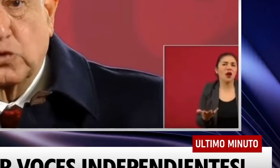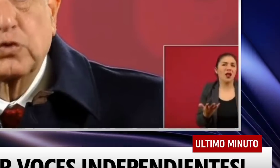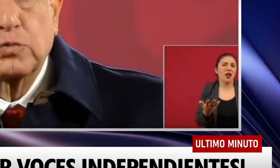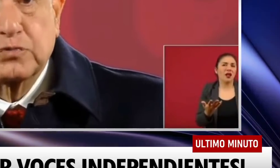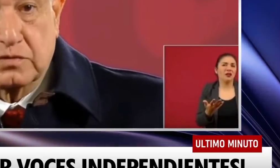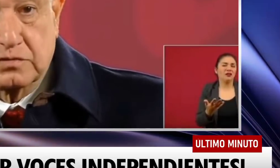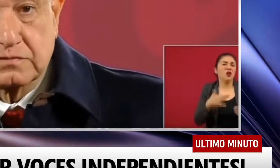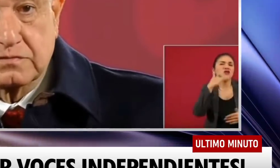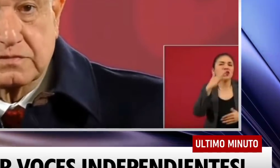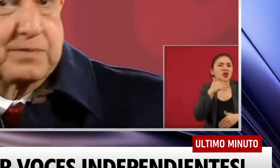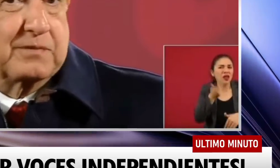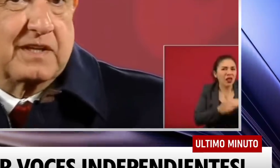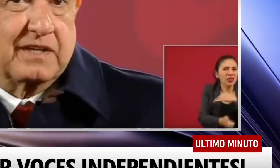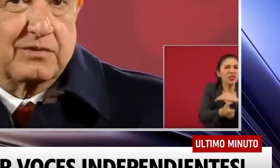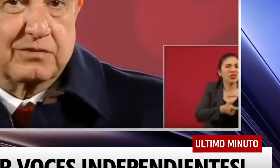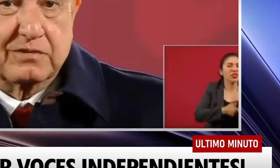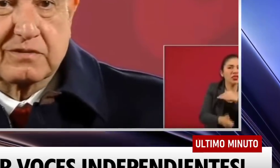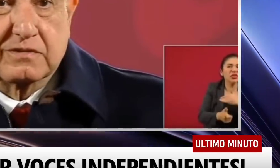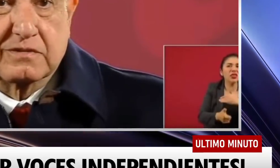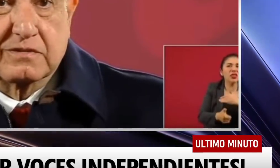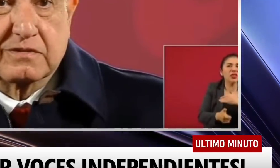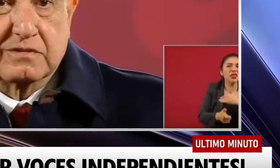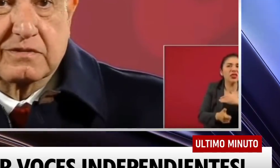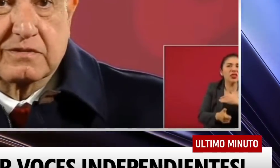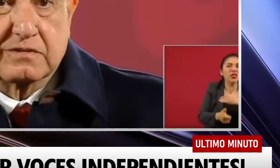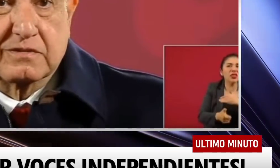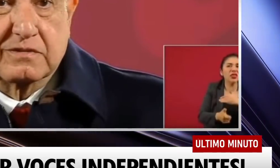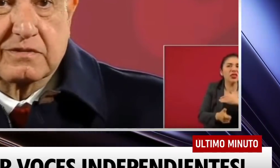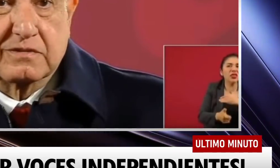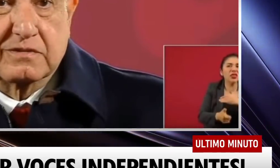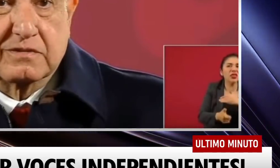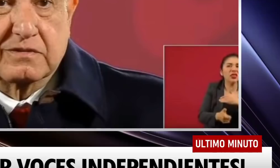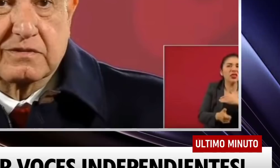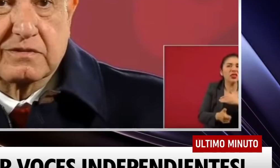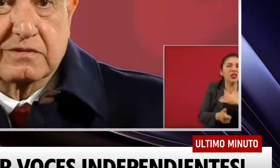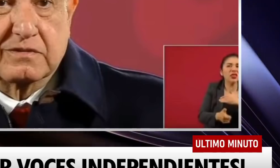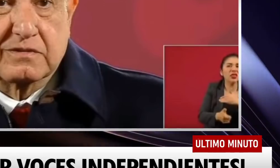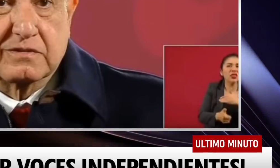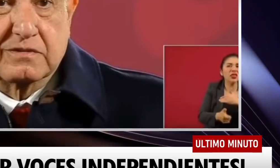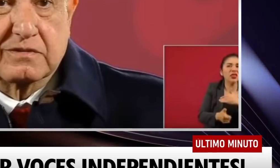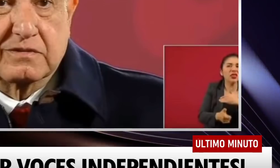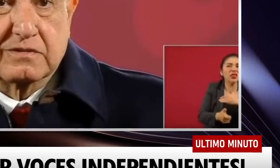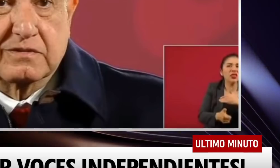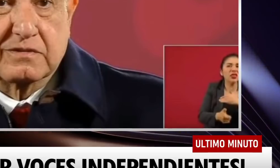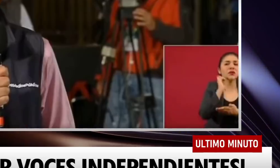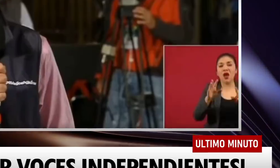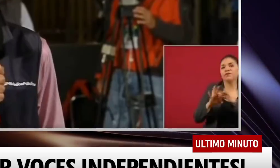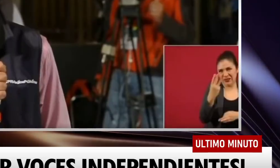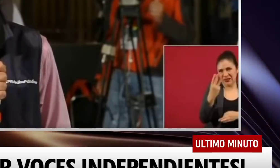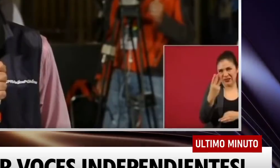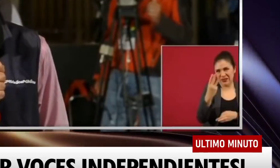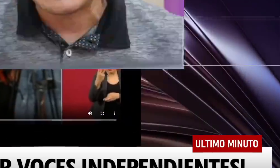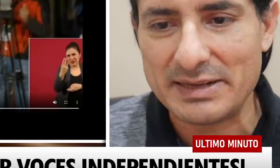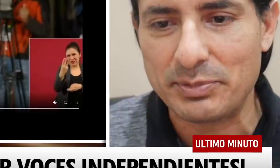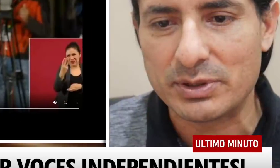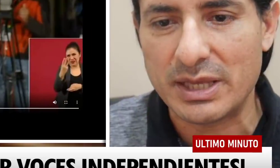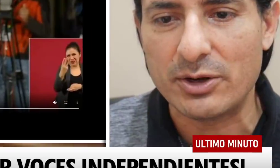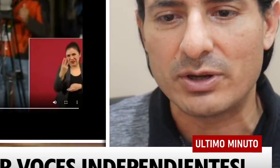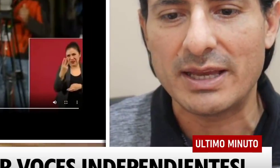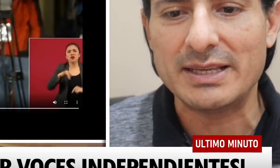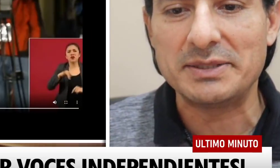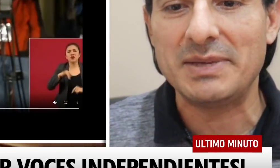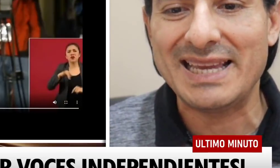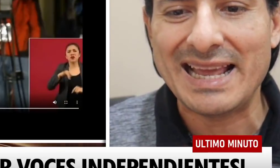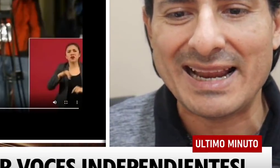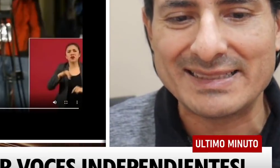corrupto de privilegios bueno pues es lo que responde al presidente a la pregunta de este reportero